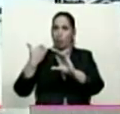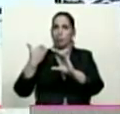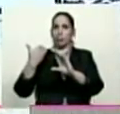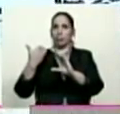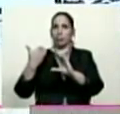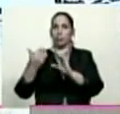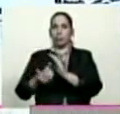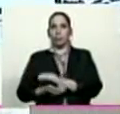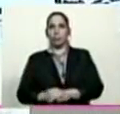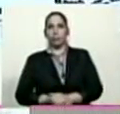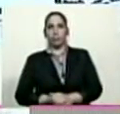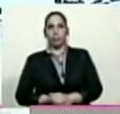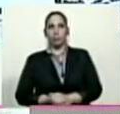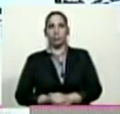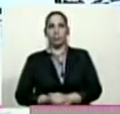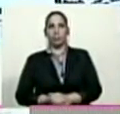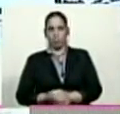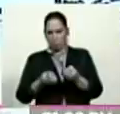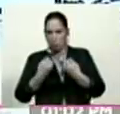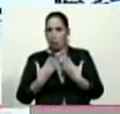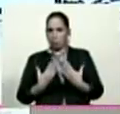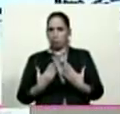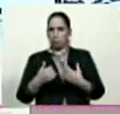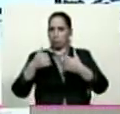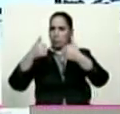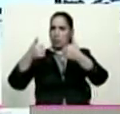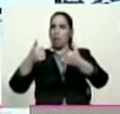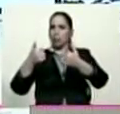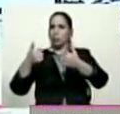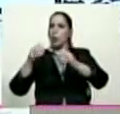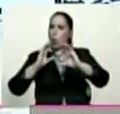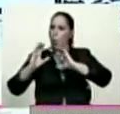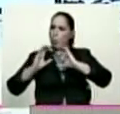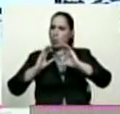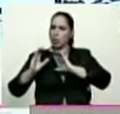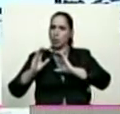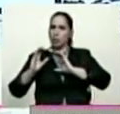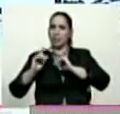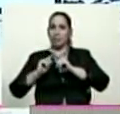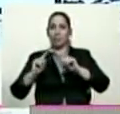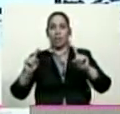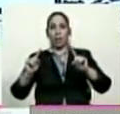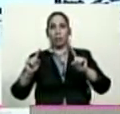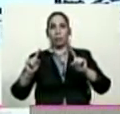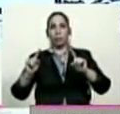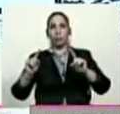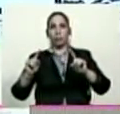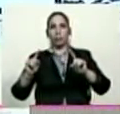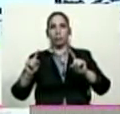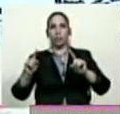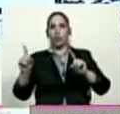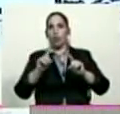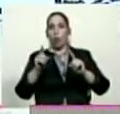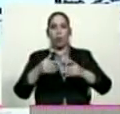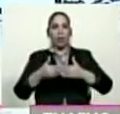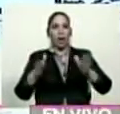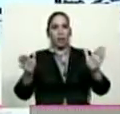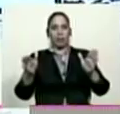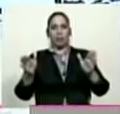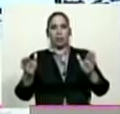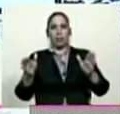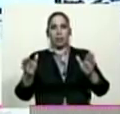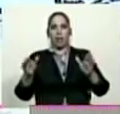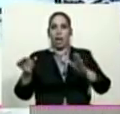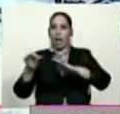diplomática. Bueno, está bien, hemos empezado conversaciones, pero hasta tanto no se nos den garantías de que